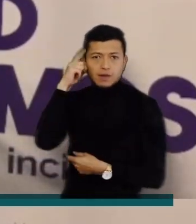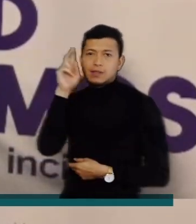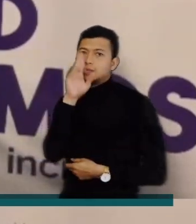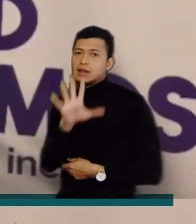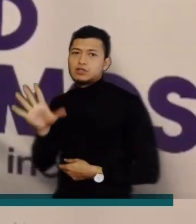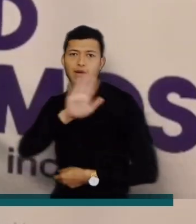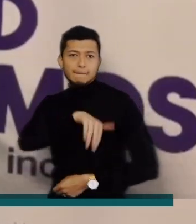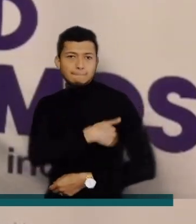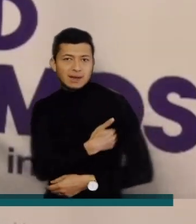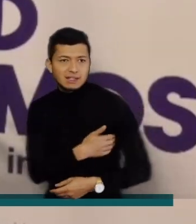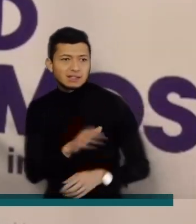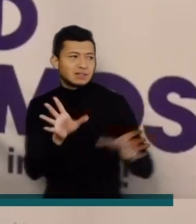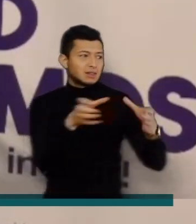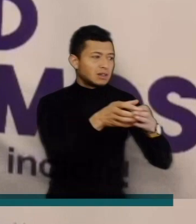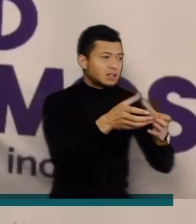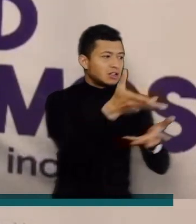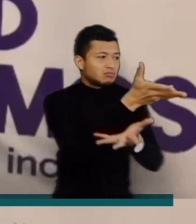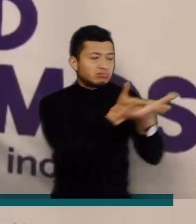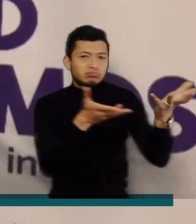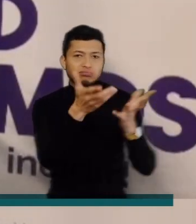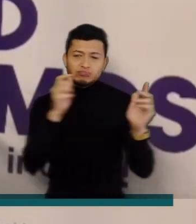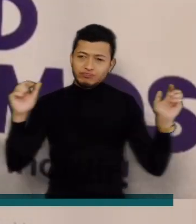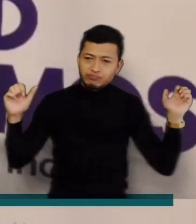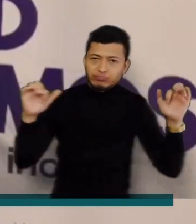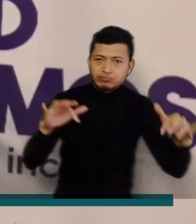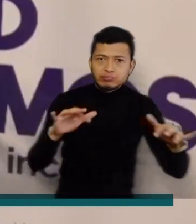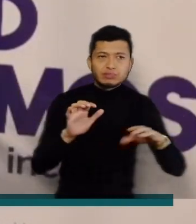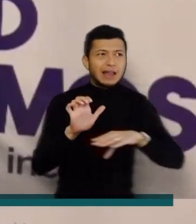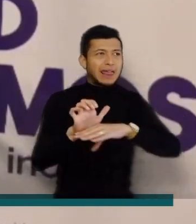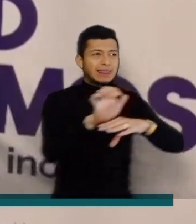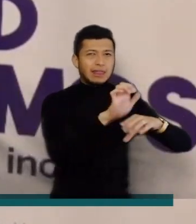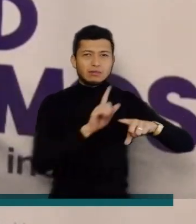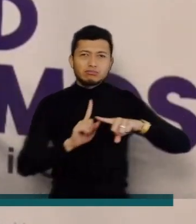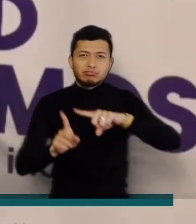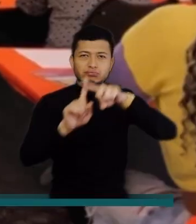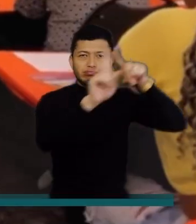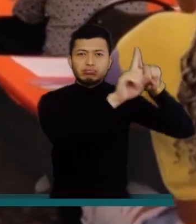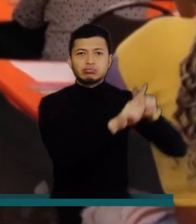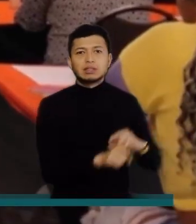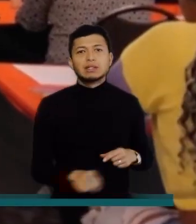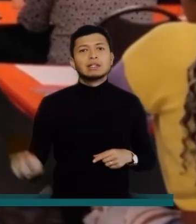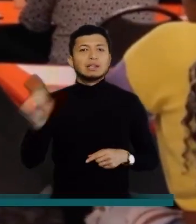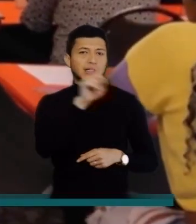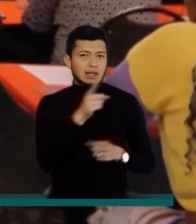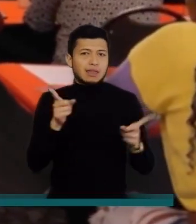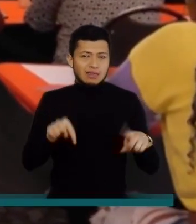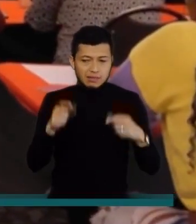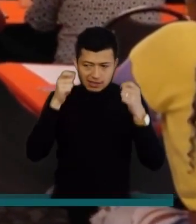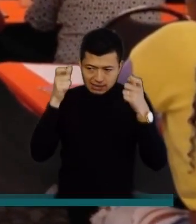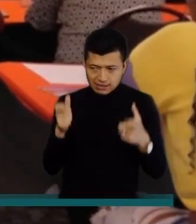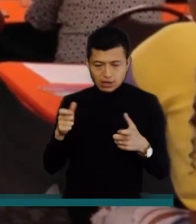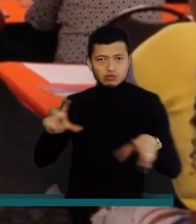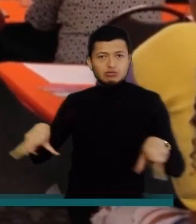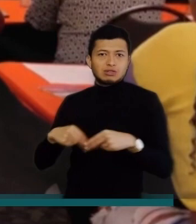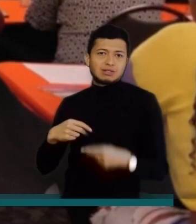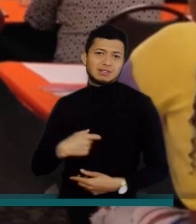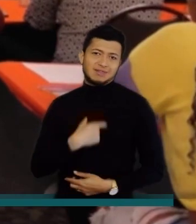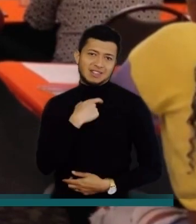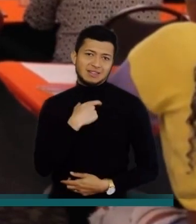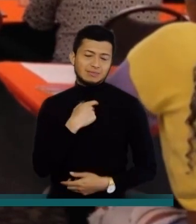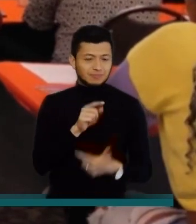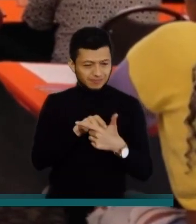de cooperación y diferentes entidades entre ellas el estado y la sociedad civil según las cifras entregadas por la organización